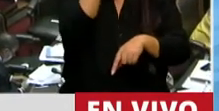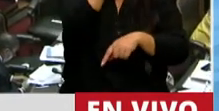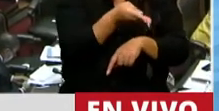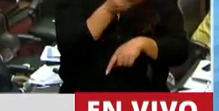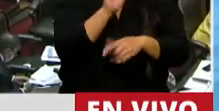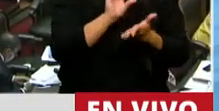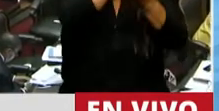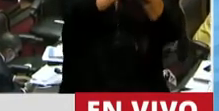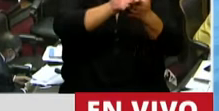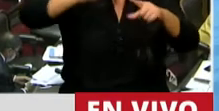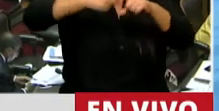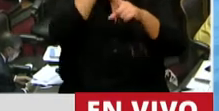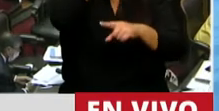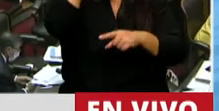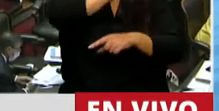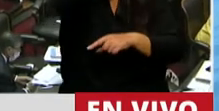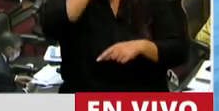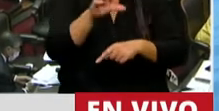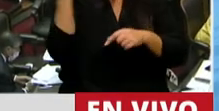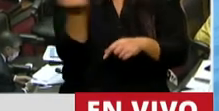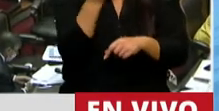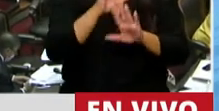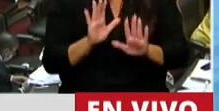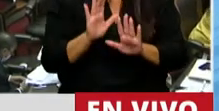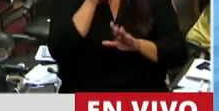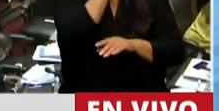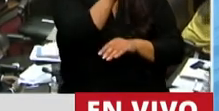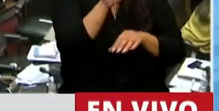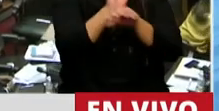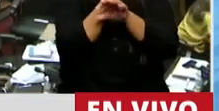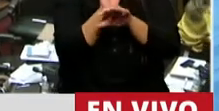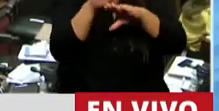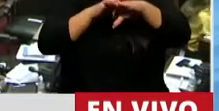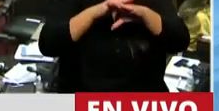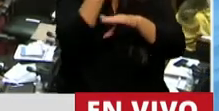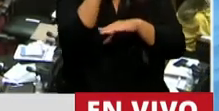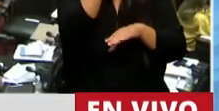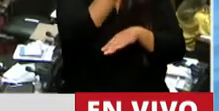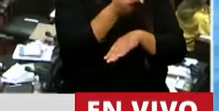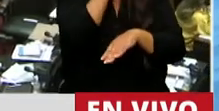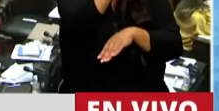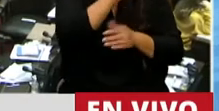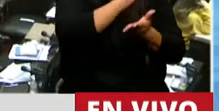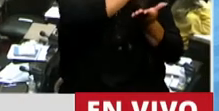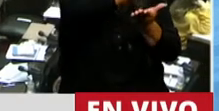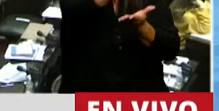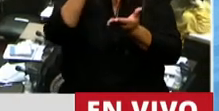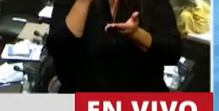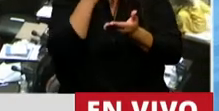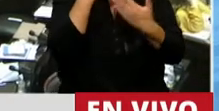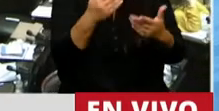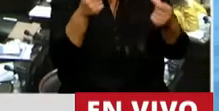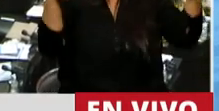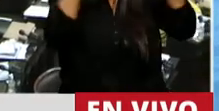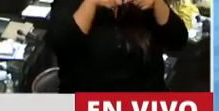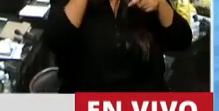ser destinado a políticas federales es muy importante, por lo menos el 20%, y que eso se distribuya a través del Consejo Federal de